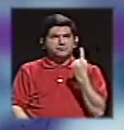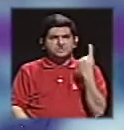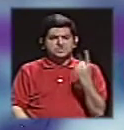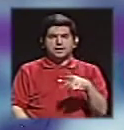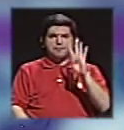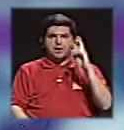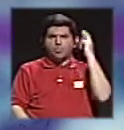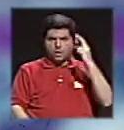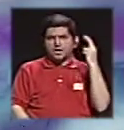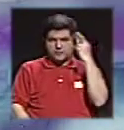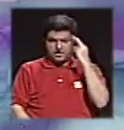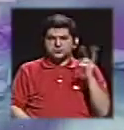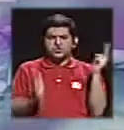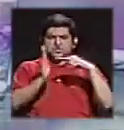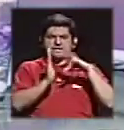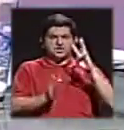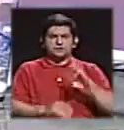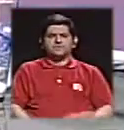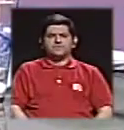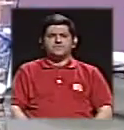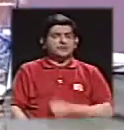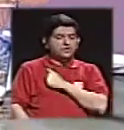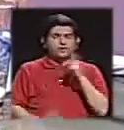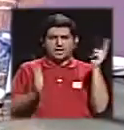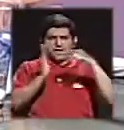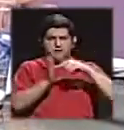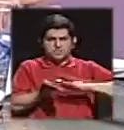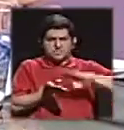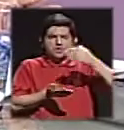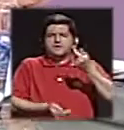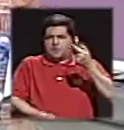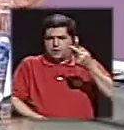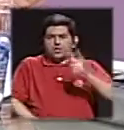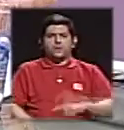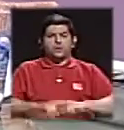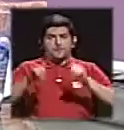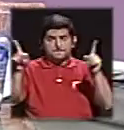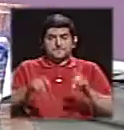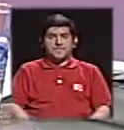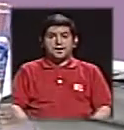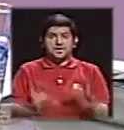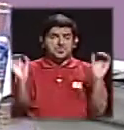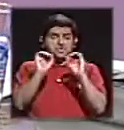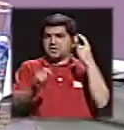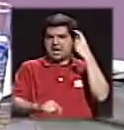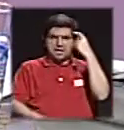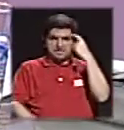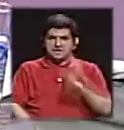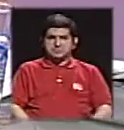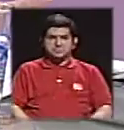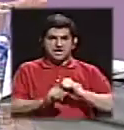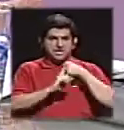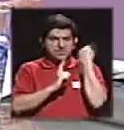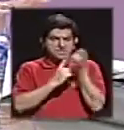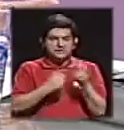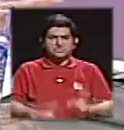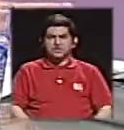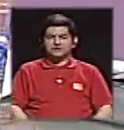siempre habían existido cuatro causales. En el 2000 se habían aumentado un poco más. Pero nada hacía pensar que iban a pasar cosas